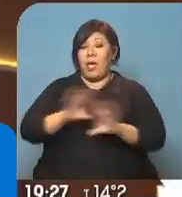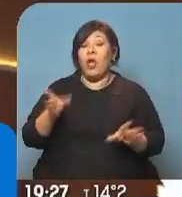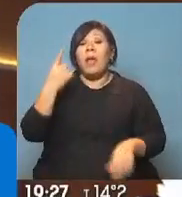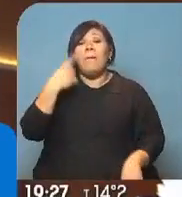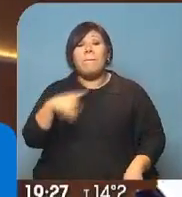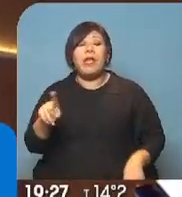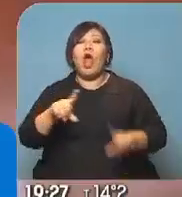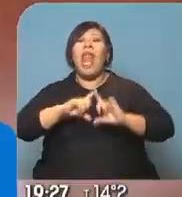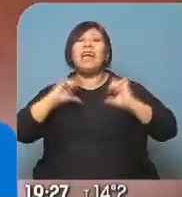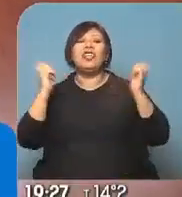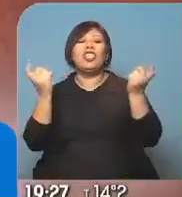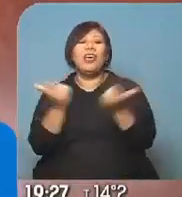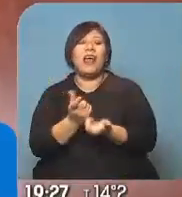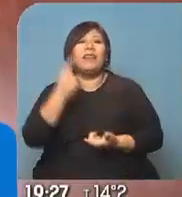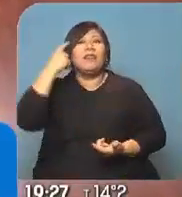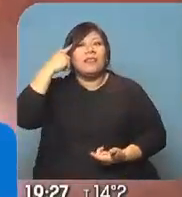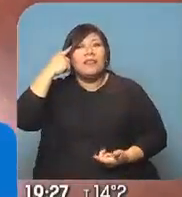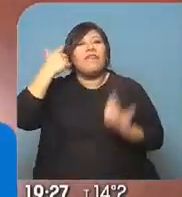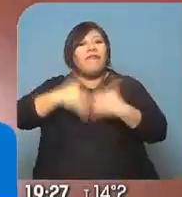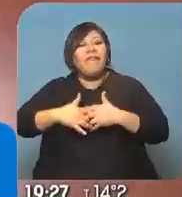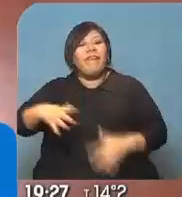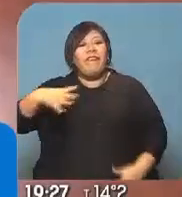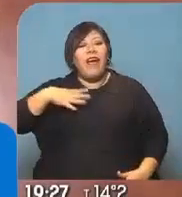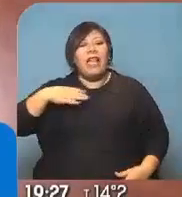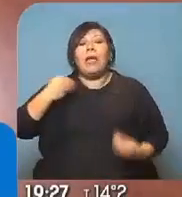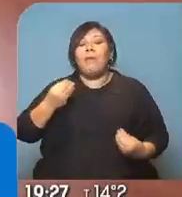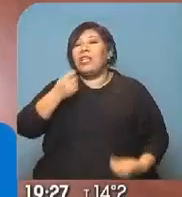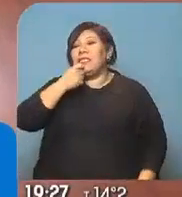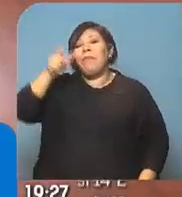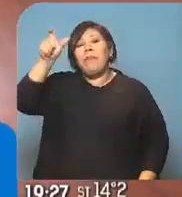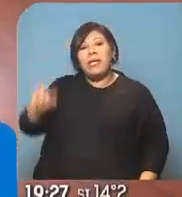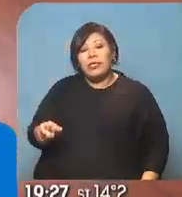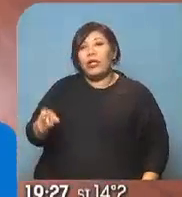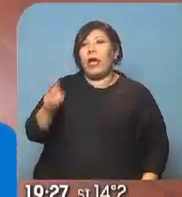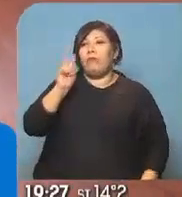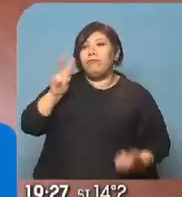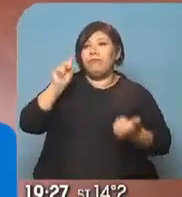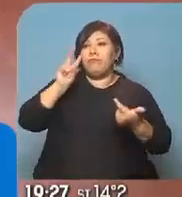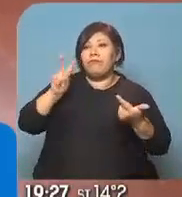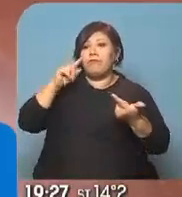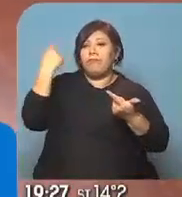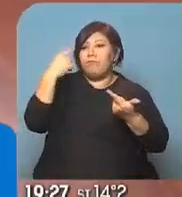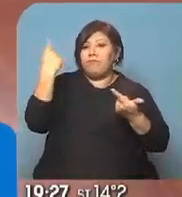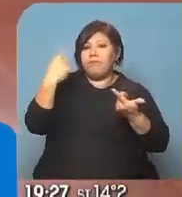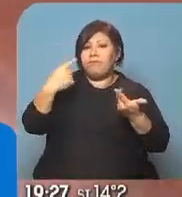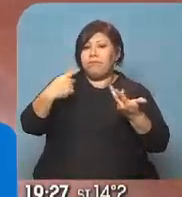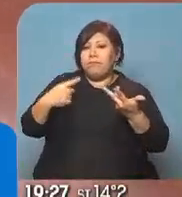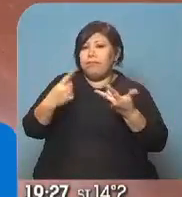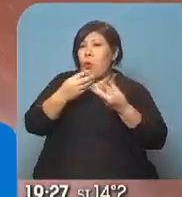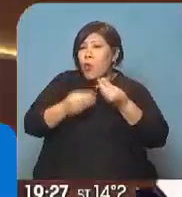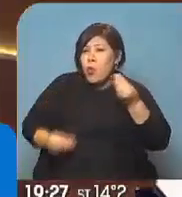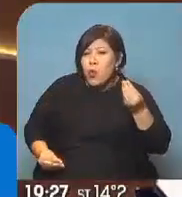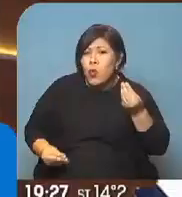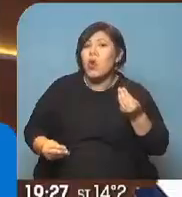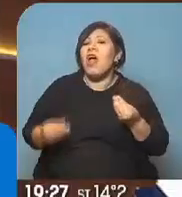ese tema y decimos, bueno, ¿qué hacemos cuando la persona empieza a dar muchas señales? Porque hay que proteger a los otros, pero también a él mismo. Es decir,